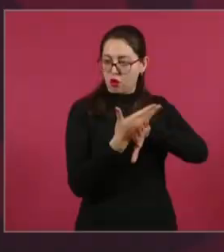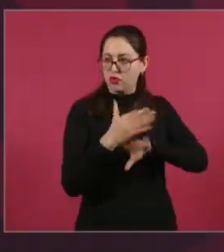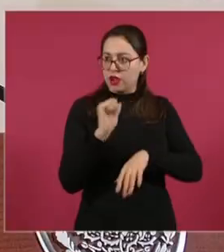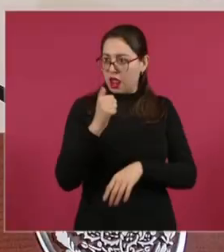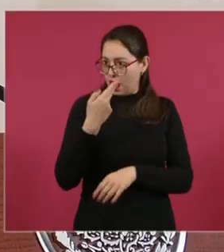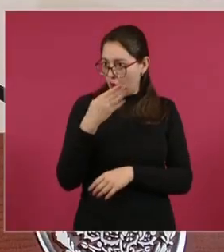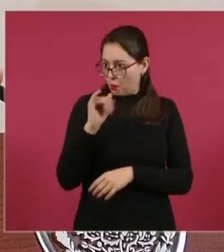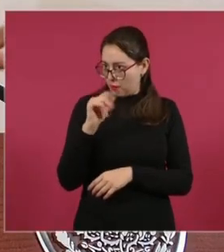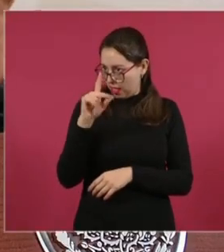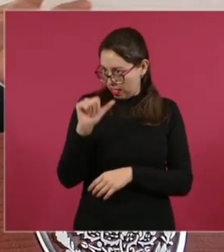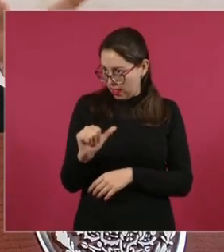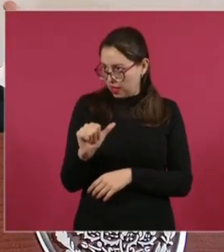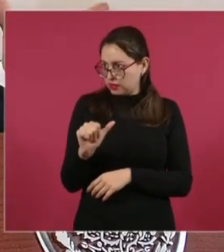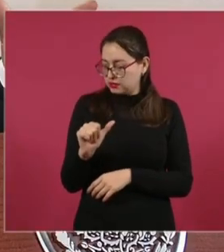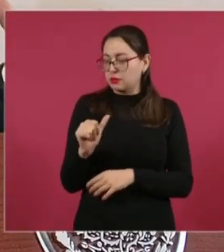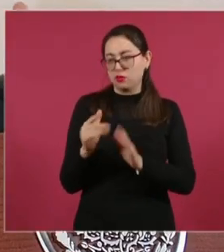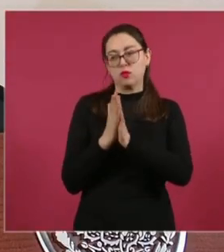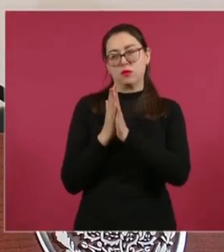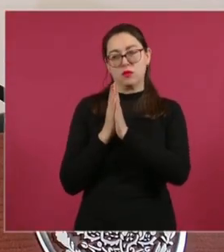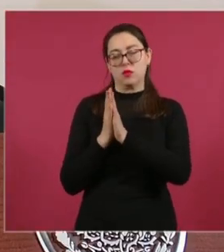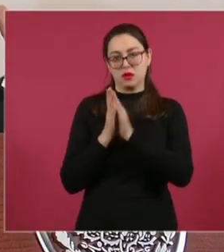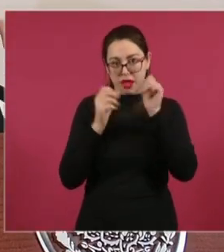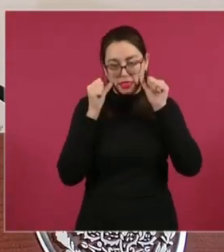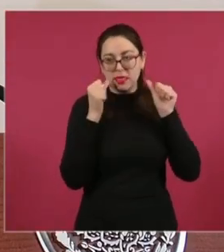Entonces, él que se sentía